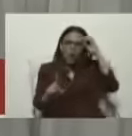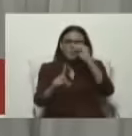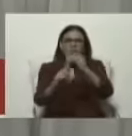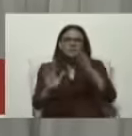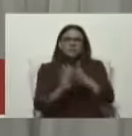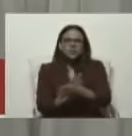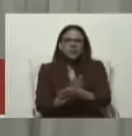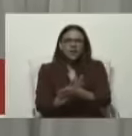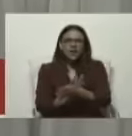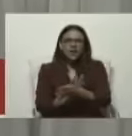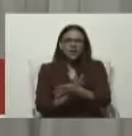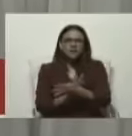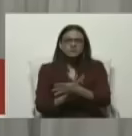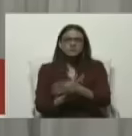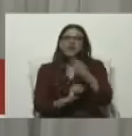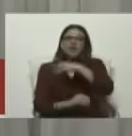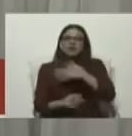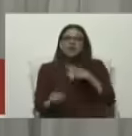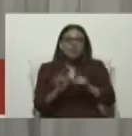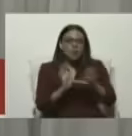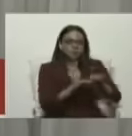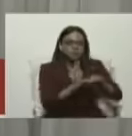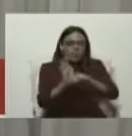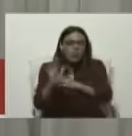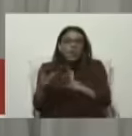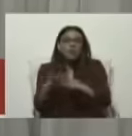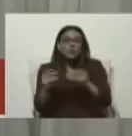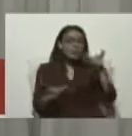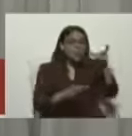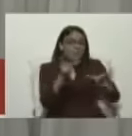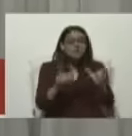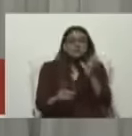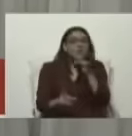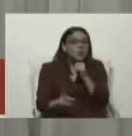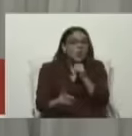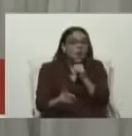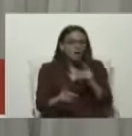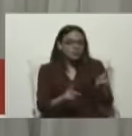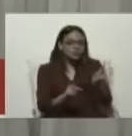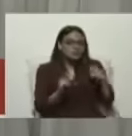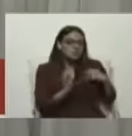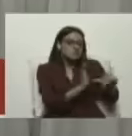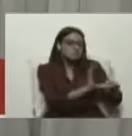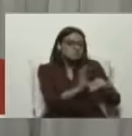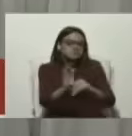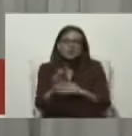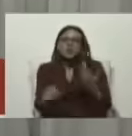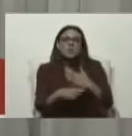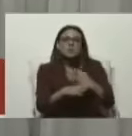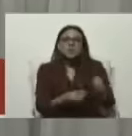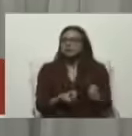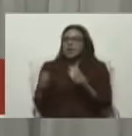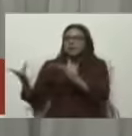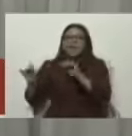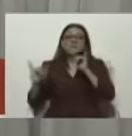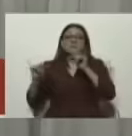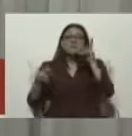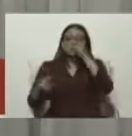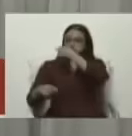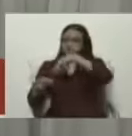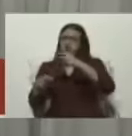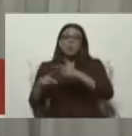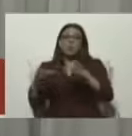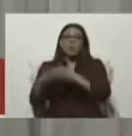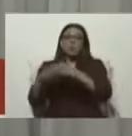esquilmar, están dirigidos a robar a los que menos tienen para entregarle esos recursos a los que más tienen. Eso es